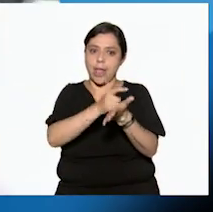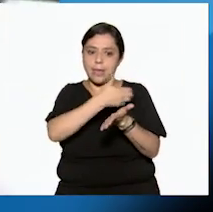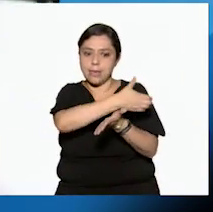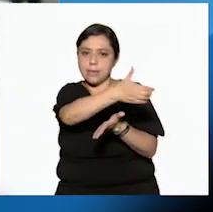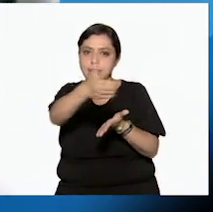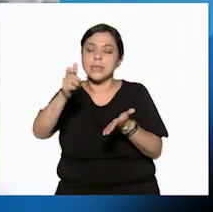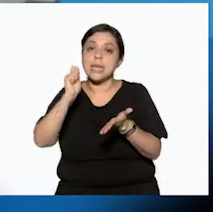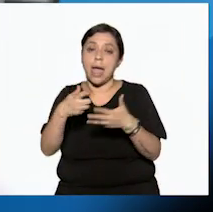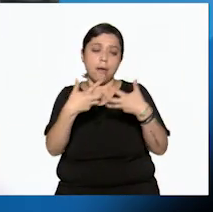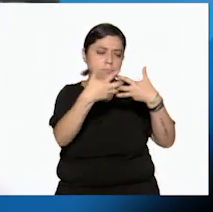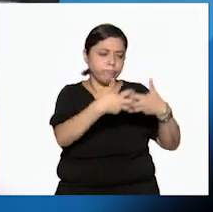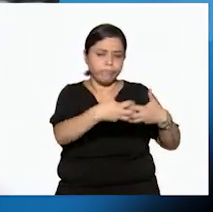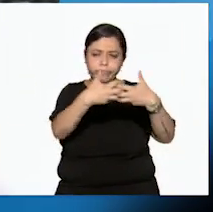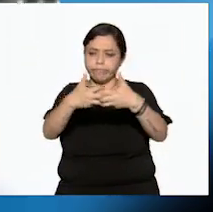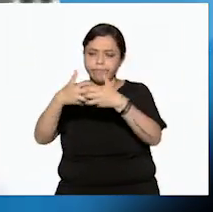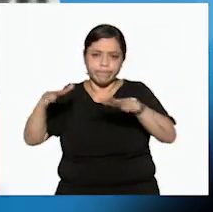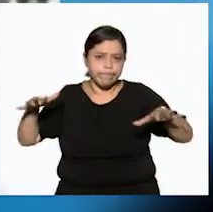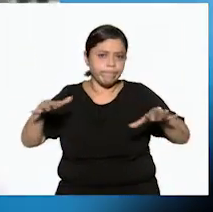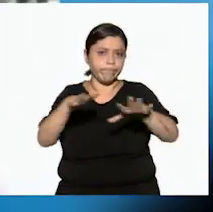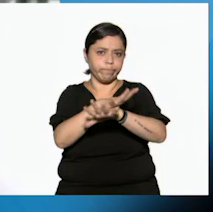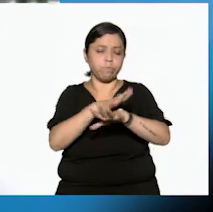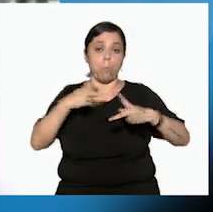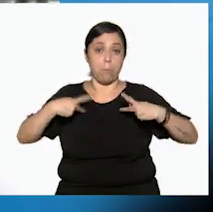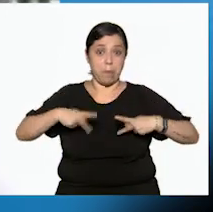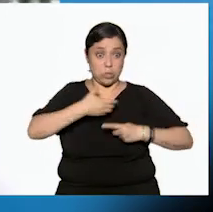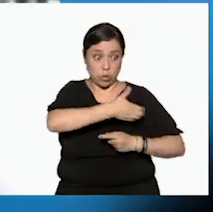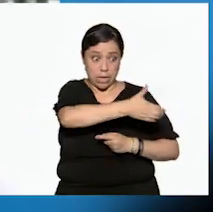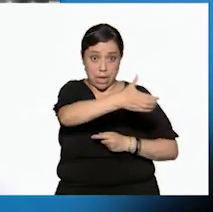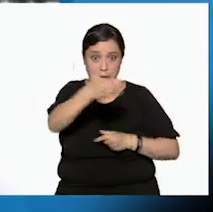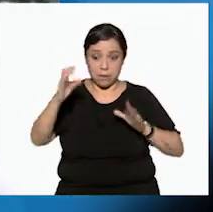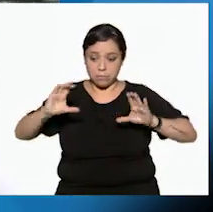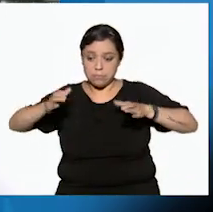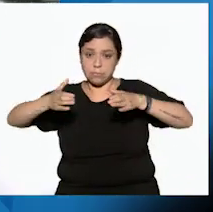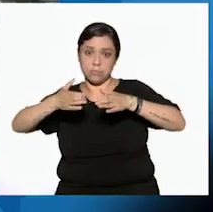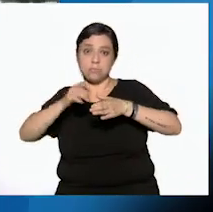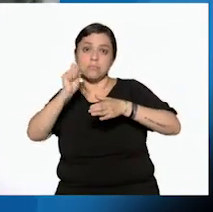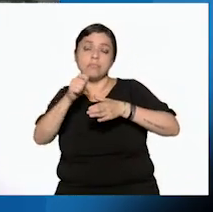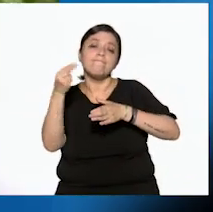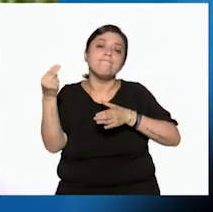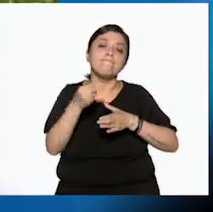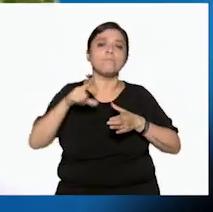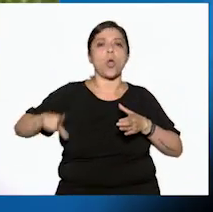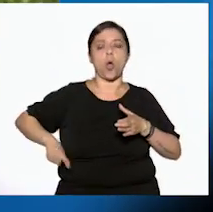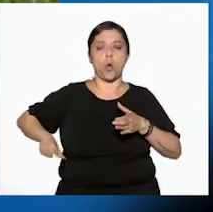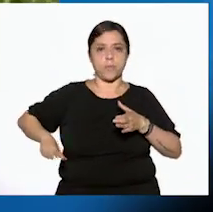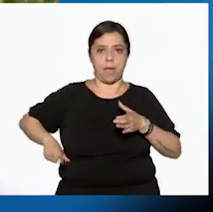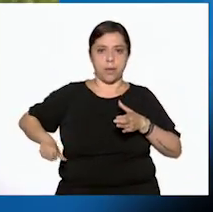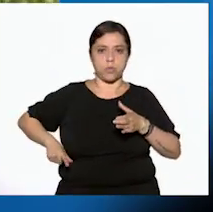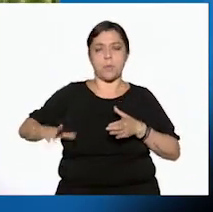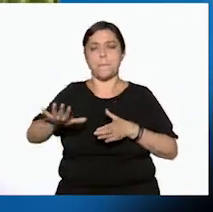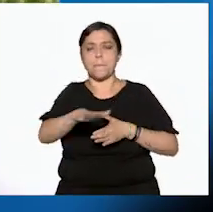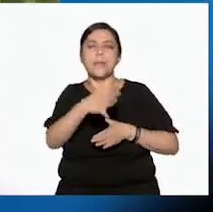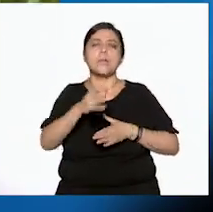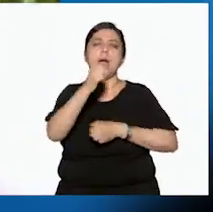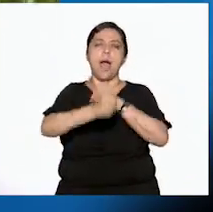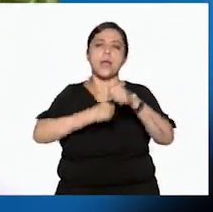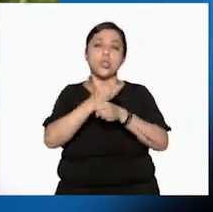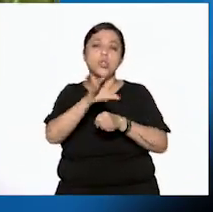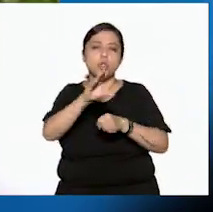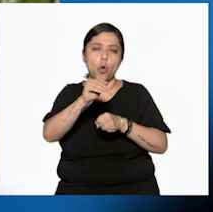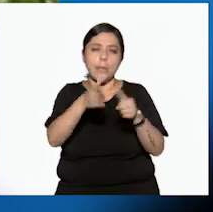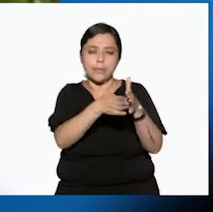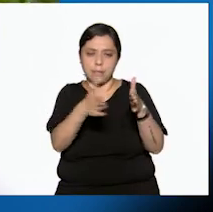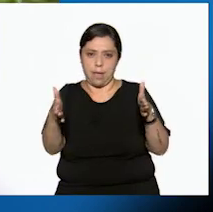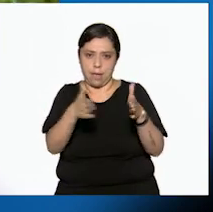formas de producción y convirtió a los campesinos en un grupo dependiente del gobierno. Para mediados de los 90, el